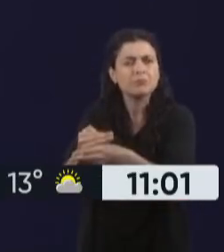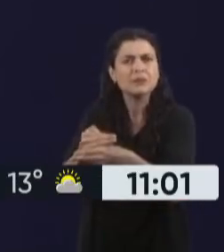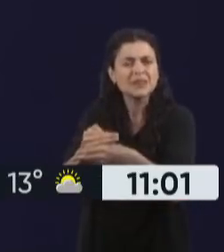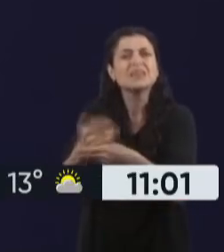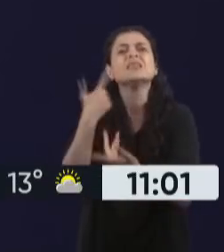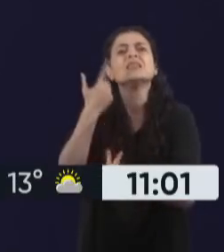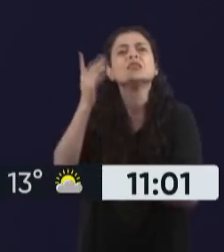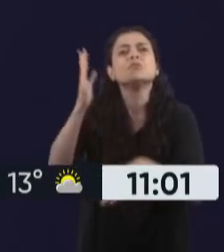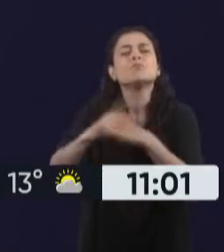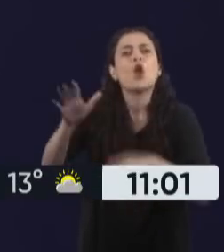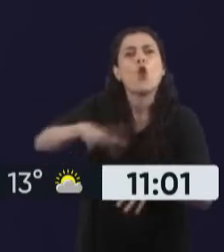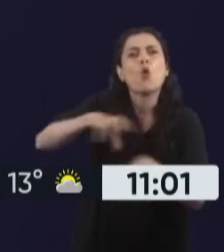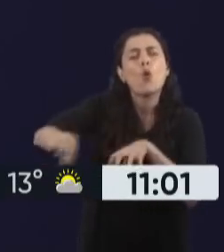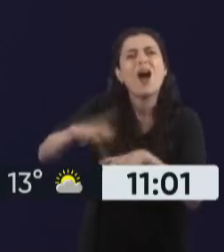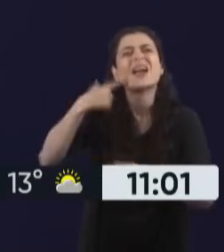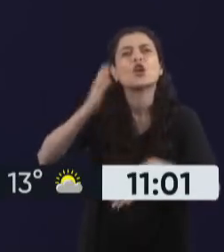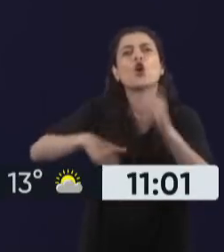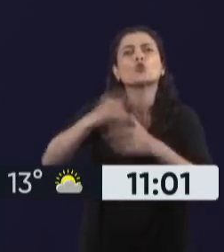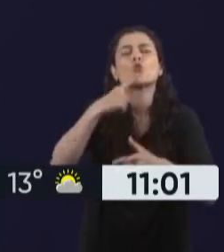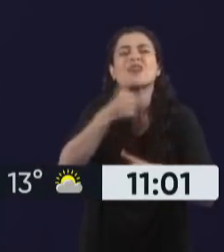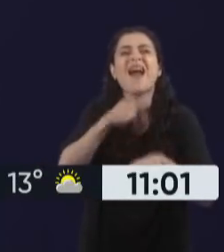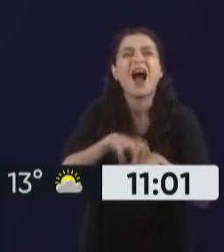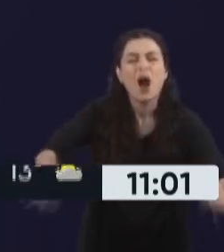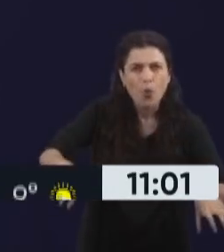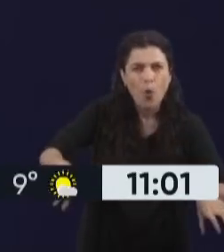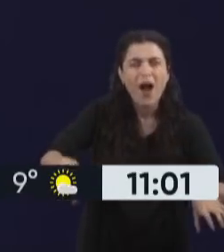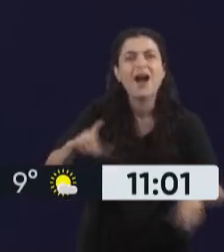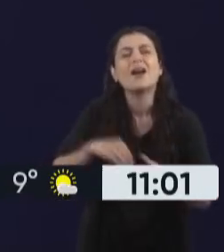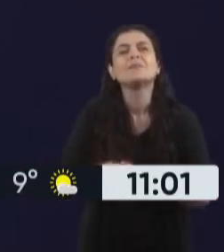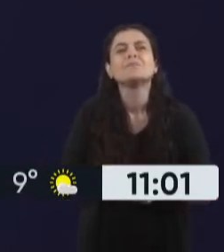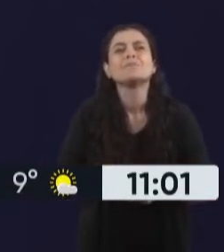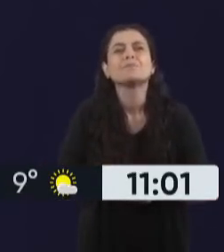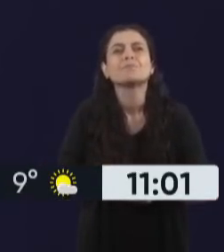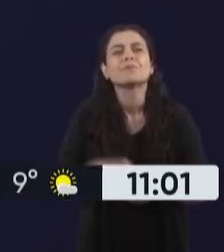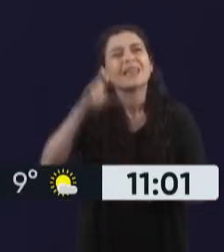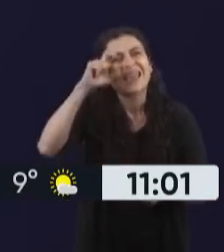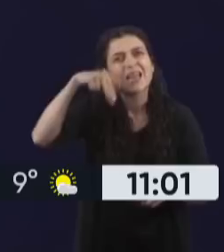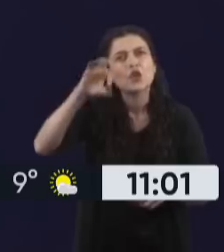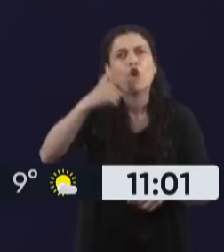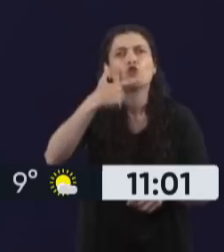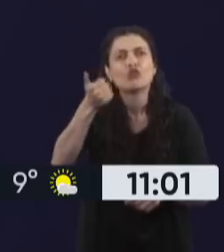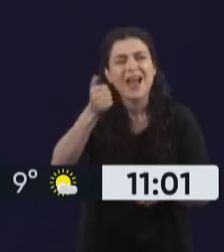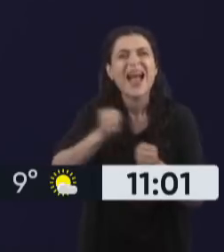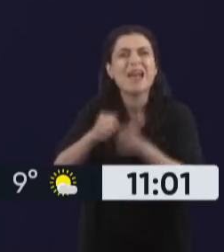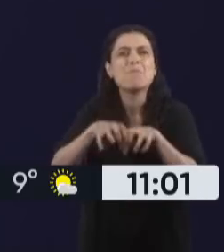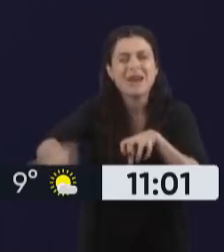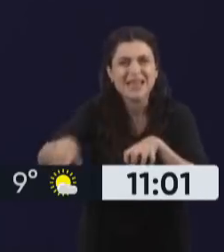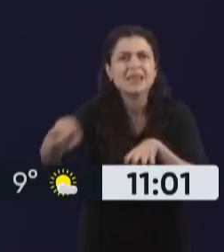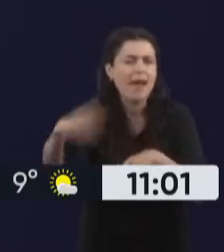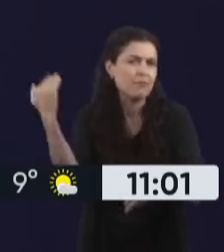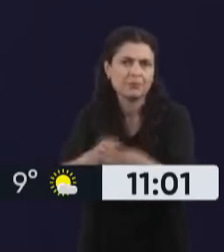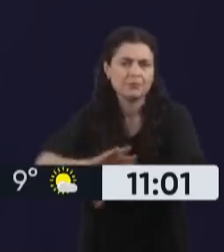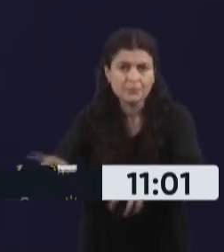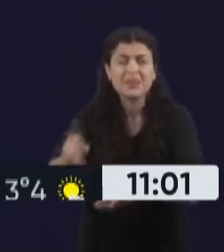Obras Hídricas de Saneamiento, más conocidos por sus siglas como ENOSA. Se trataba de una estructura